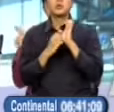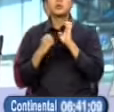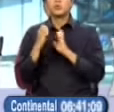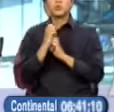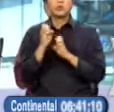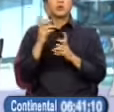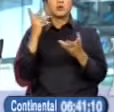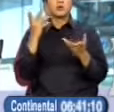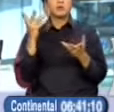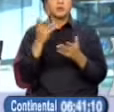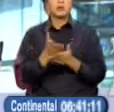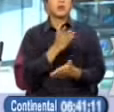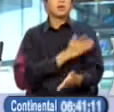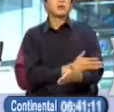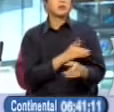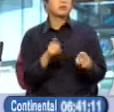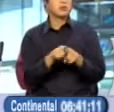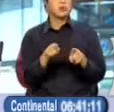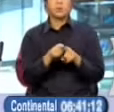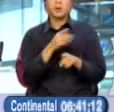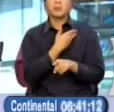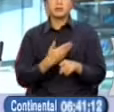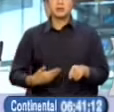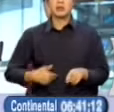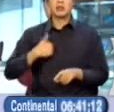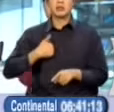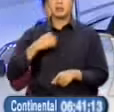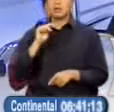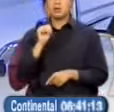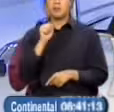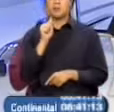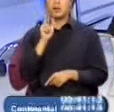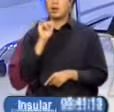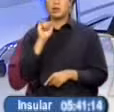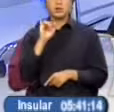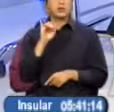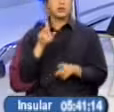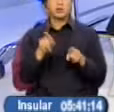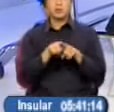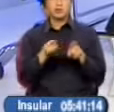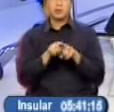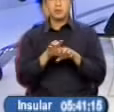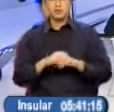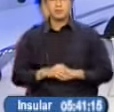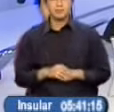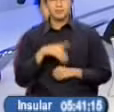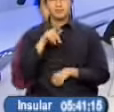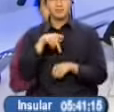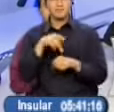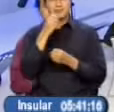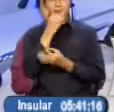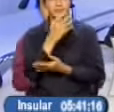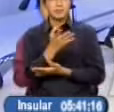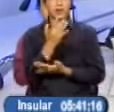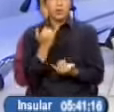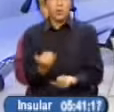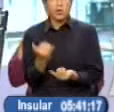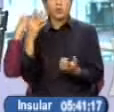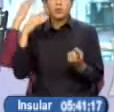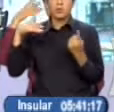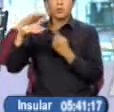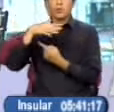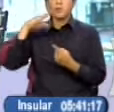que o al estilo del que macri el implemento en la argentina mientras que adrián bonilla también sociólogo ve la situación actual de brasil